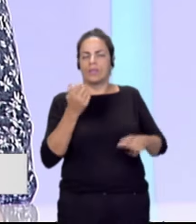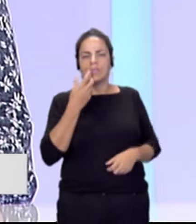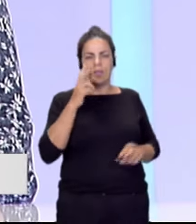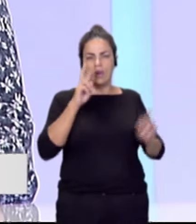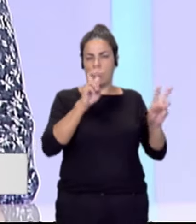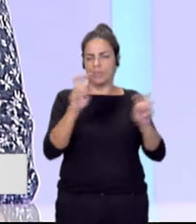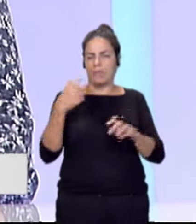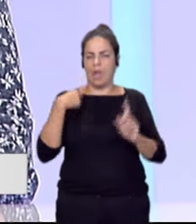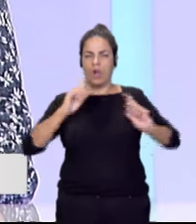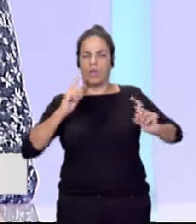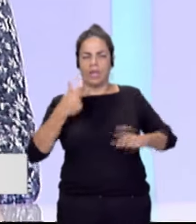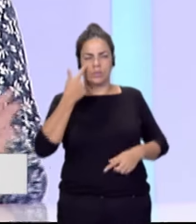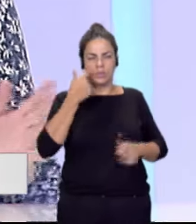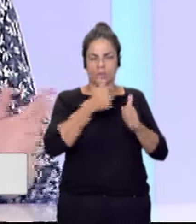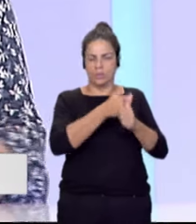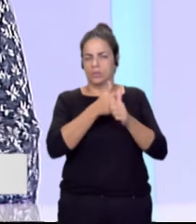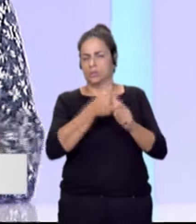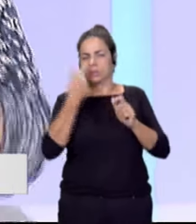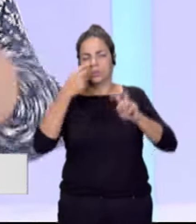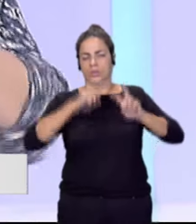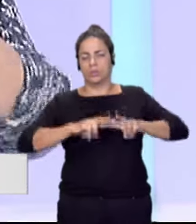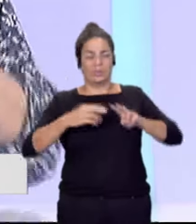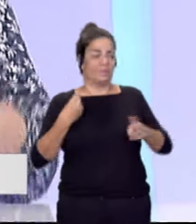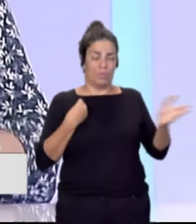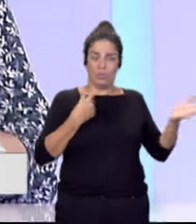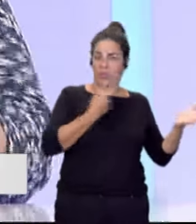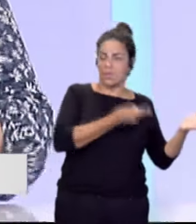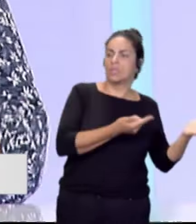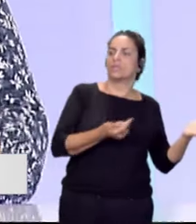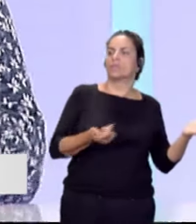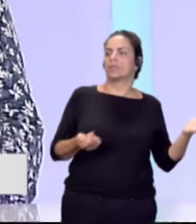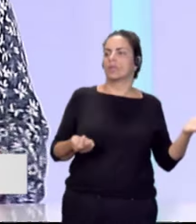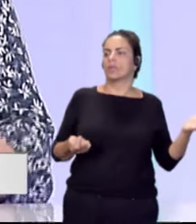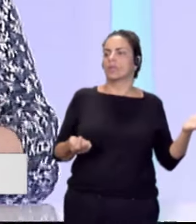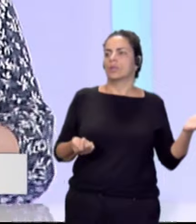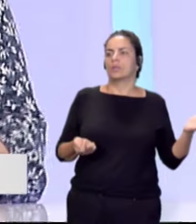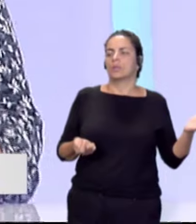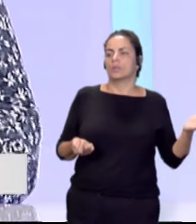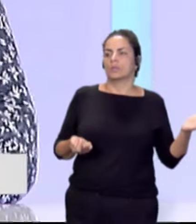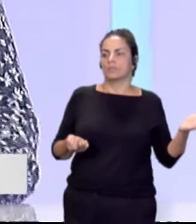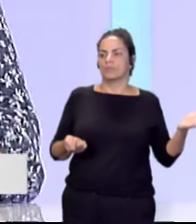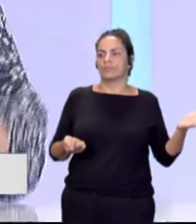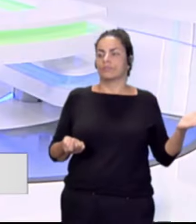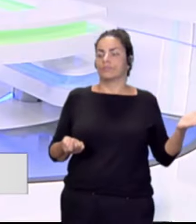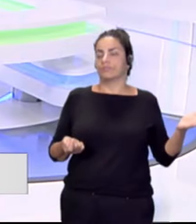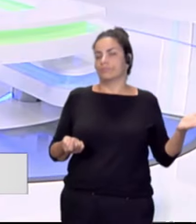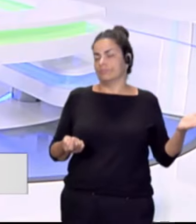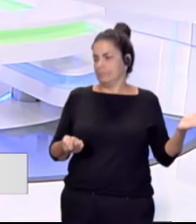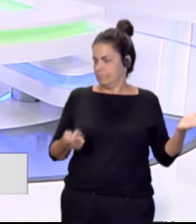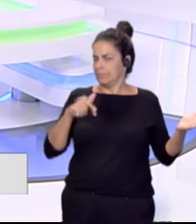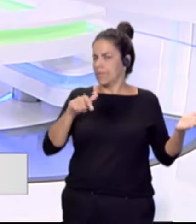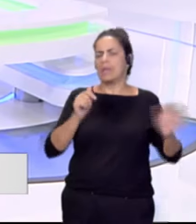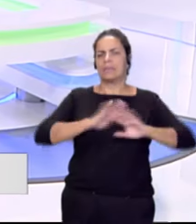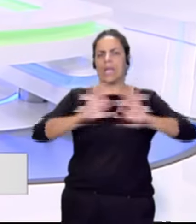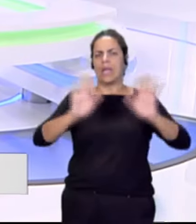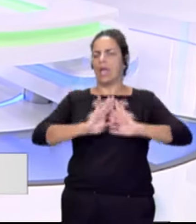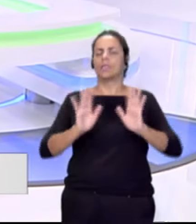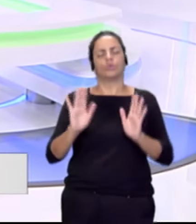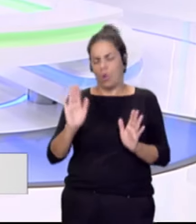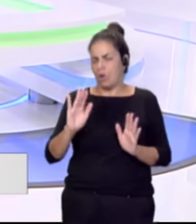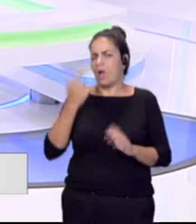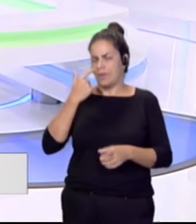estamos viendo que, lo acabas de decir también, Natacha, ¿no? Larga que algo queda. No. Aquí tenemos que volver a la senda